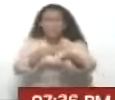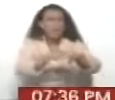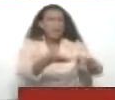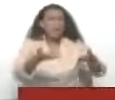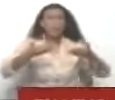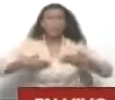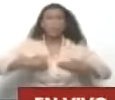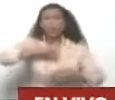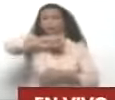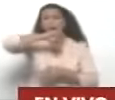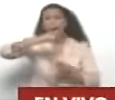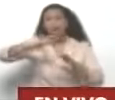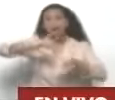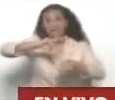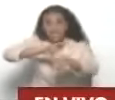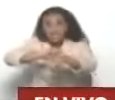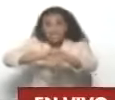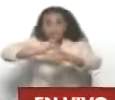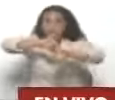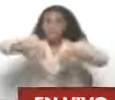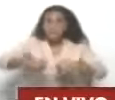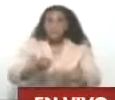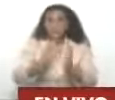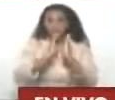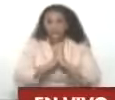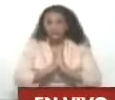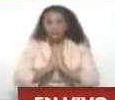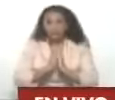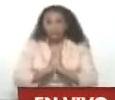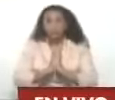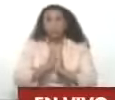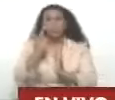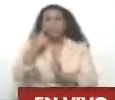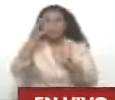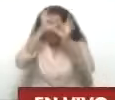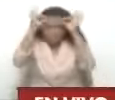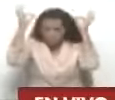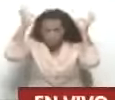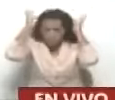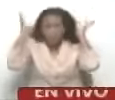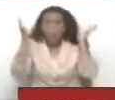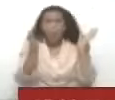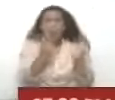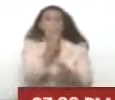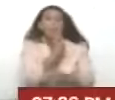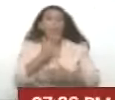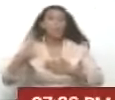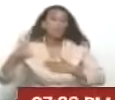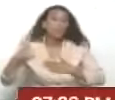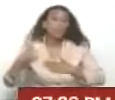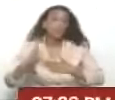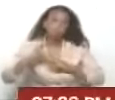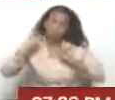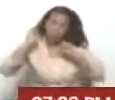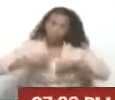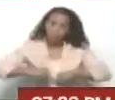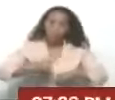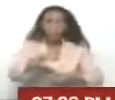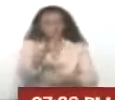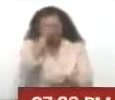José Gregorio Hernández. Había hecho un compromiso y una promesa. Dijo, no se lo voy a decir ahorita, se lo voy a decir